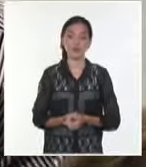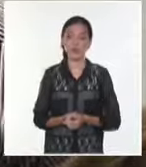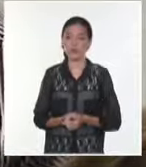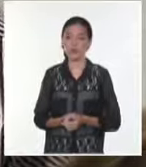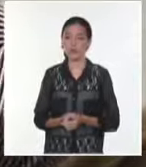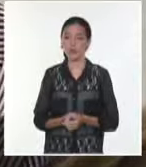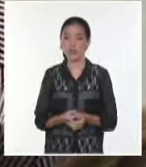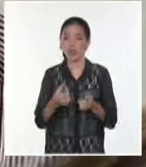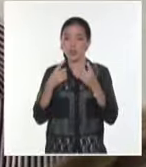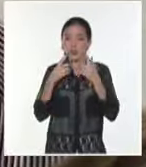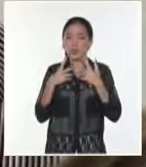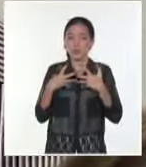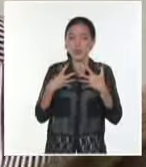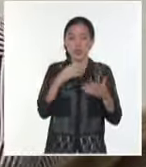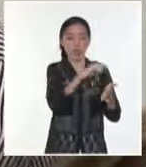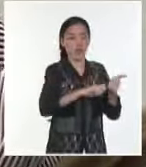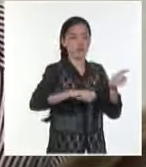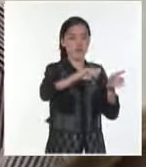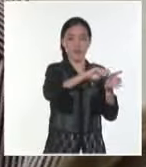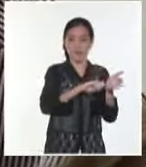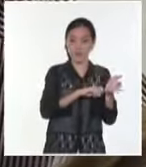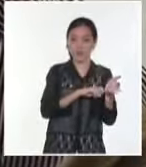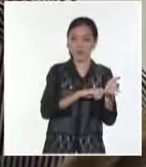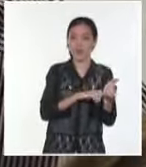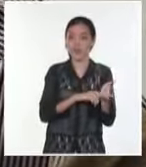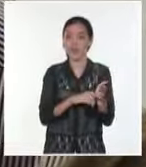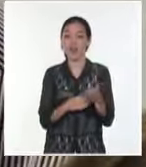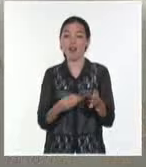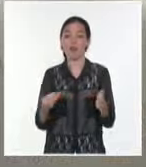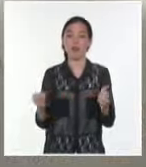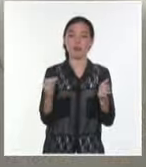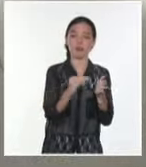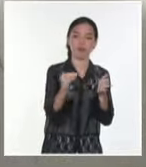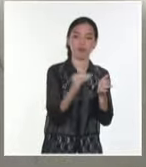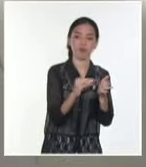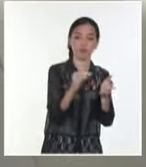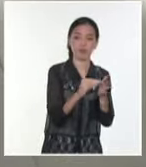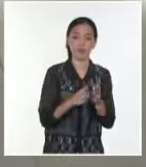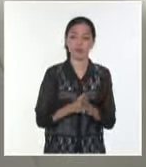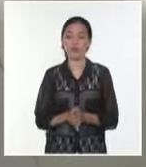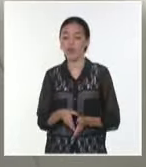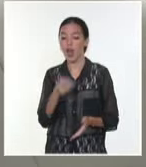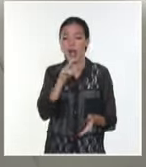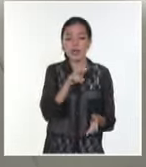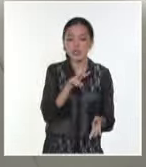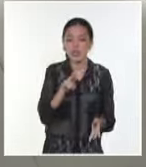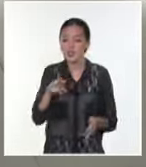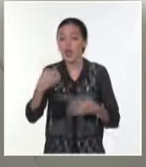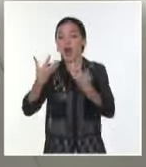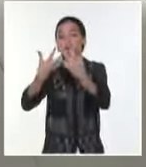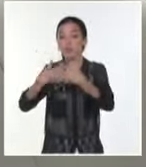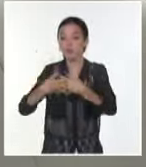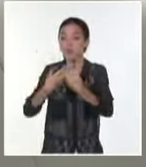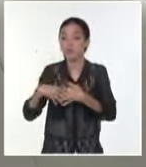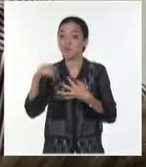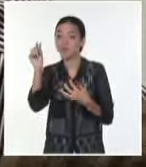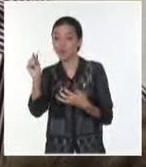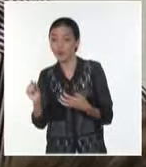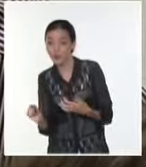de autoabastecimiento, la atención a los productores, la recuperación de los principales polos productivos del país y de los